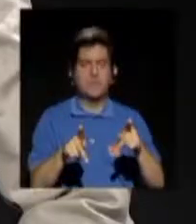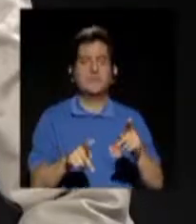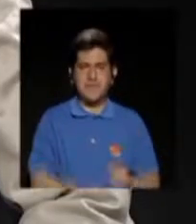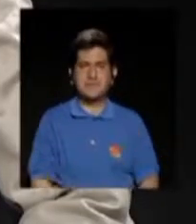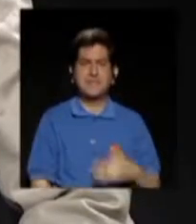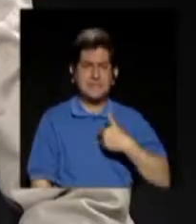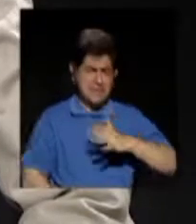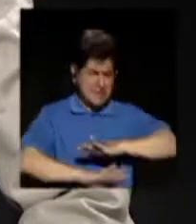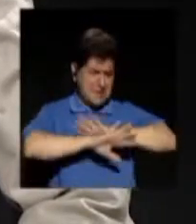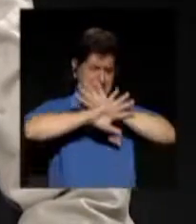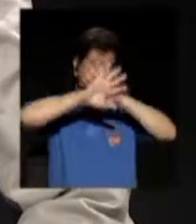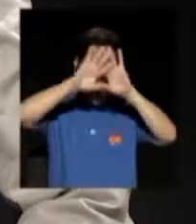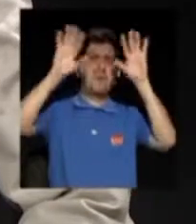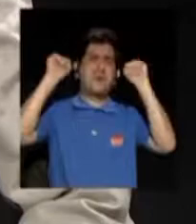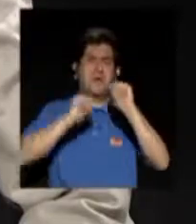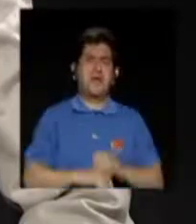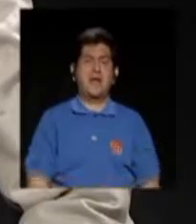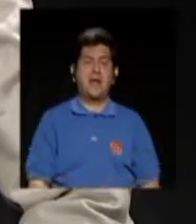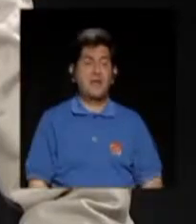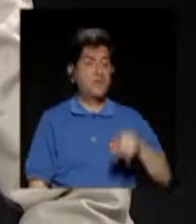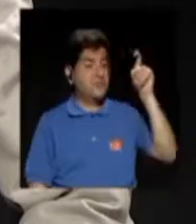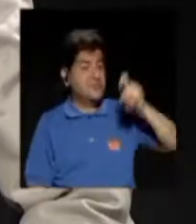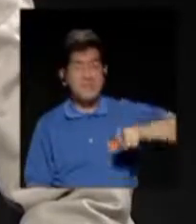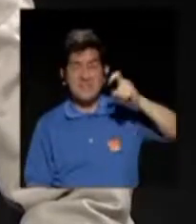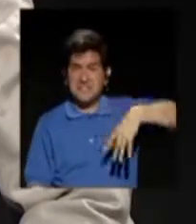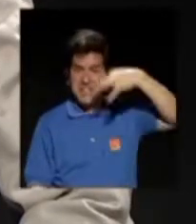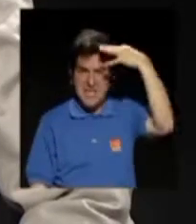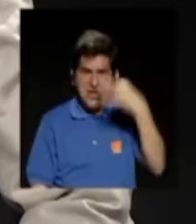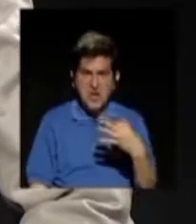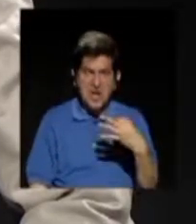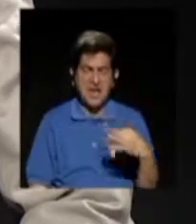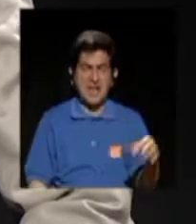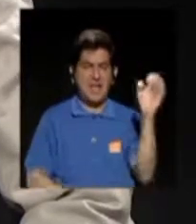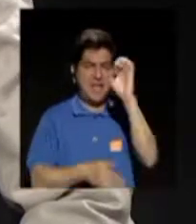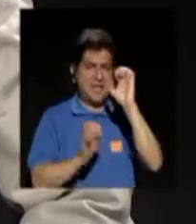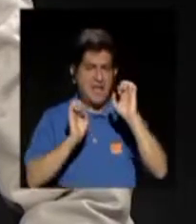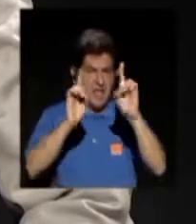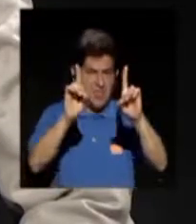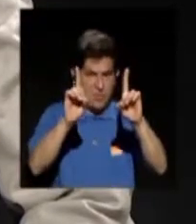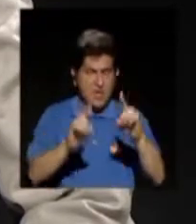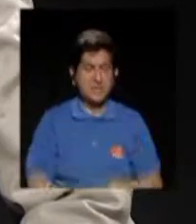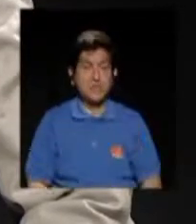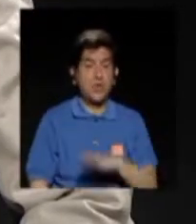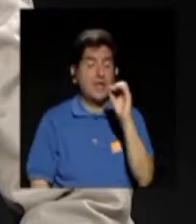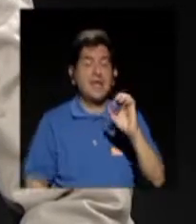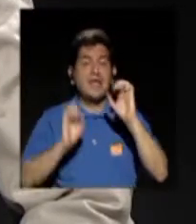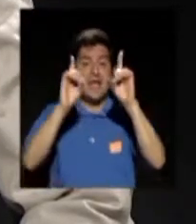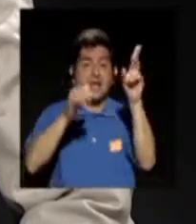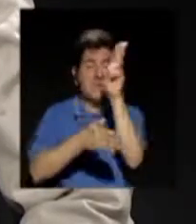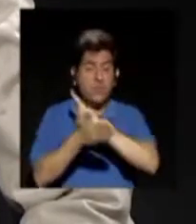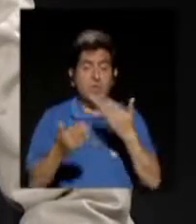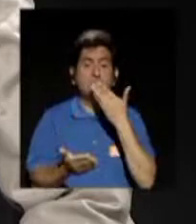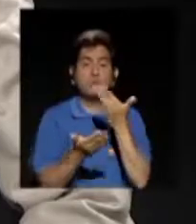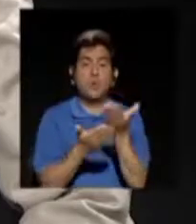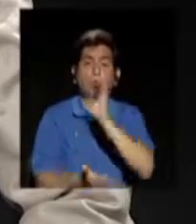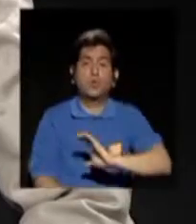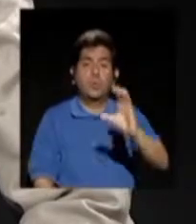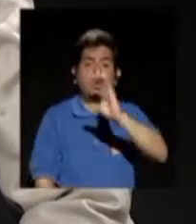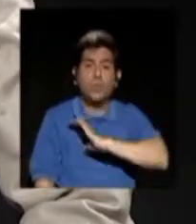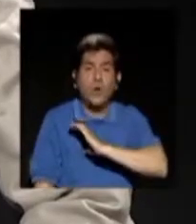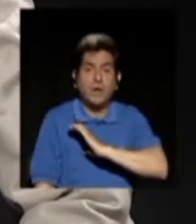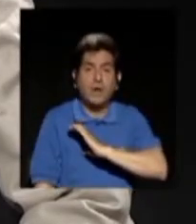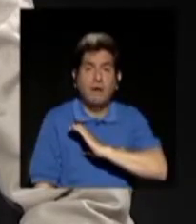tenían muy claro que era fundamental apostar por la educación y por la educación superior de buena calidad,